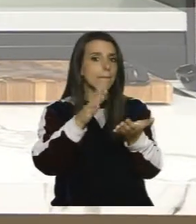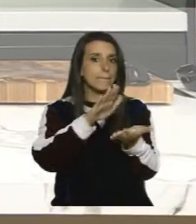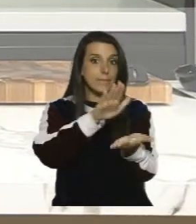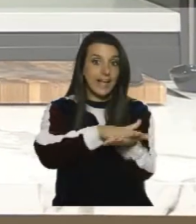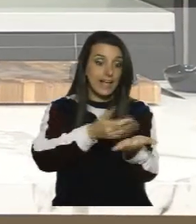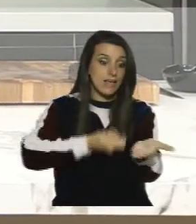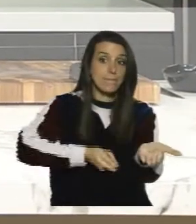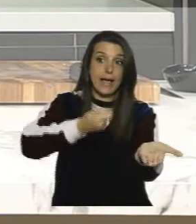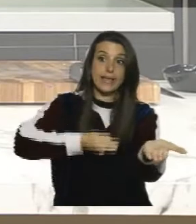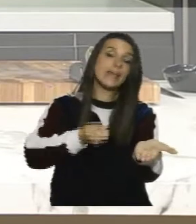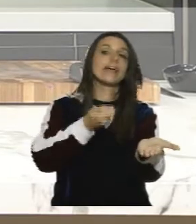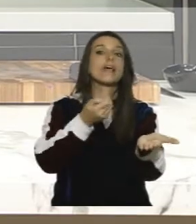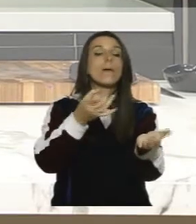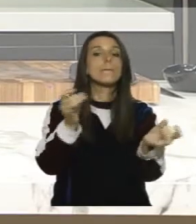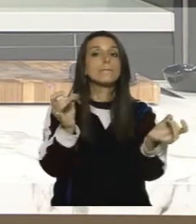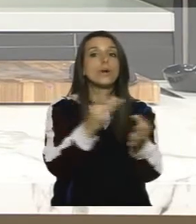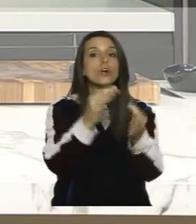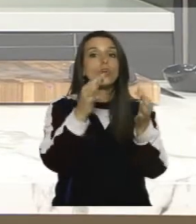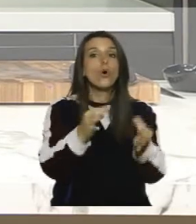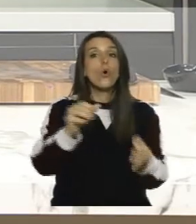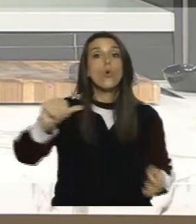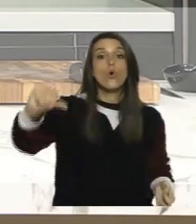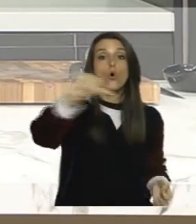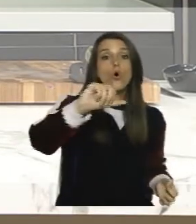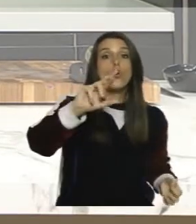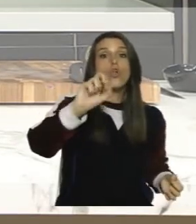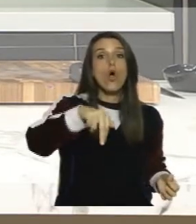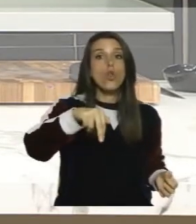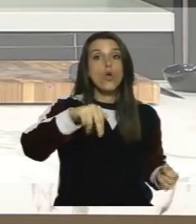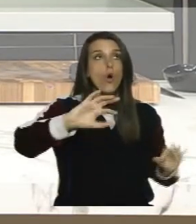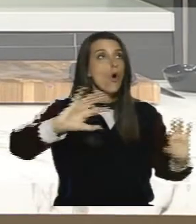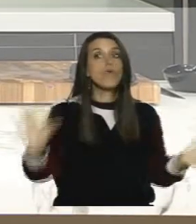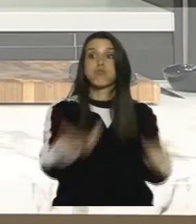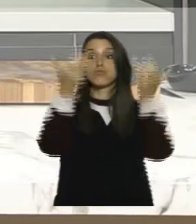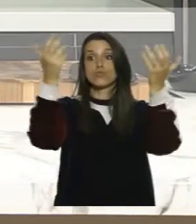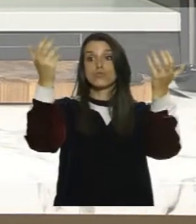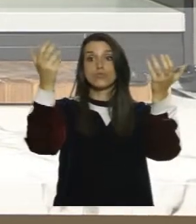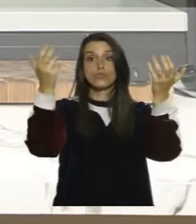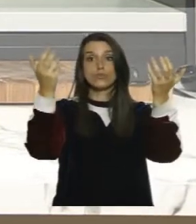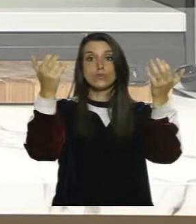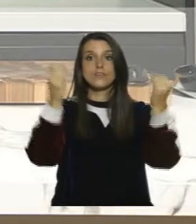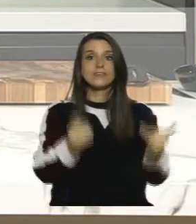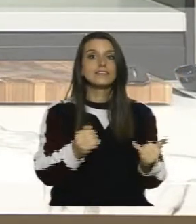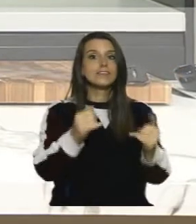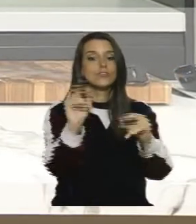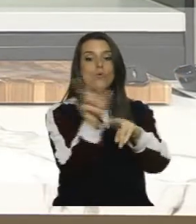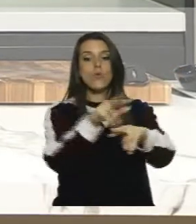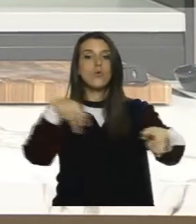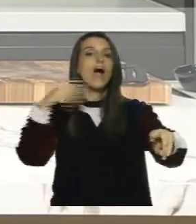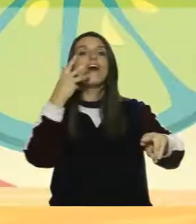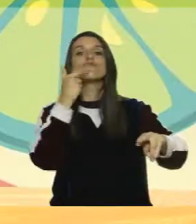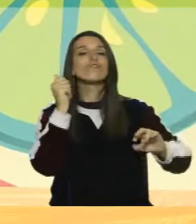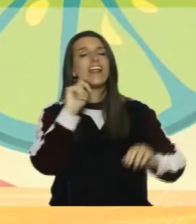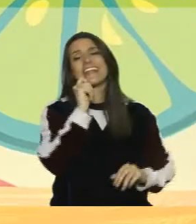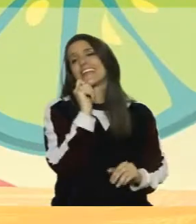dulce de leche. Doradito, con el caramelo, todo, echás un chorro de ron, y no sé. Va a hacer fuego, ¿sabes? Y te lo va a flapear, te va a quedar riquísimo. Sí,